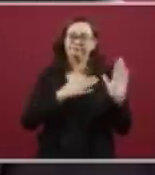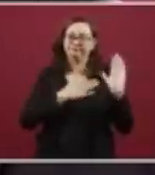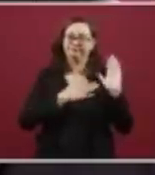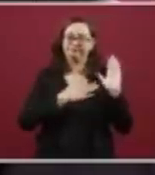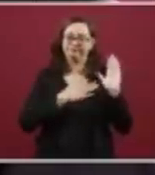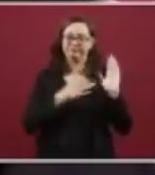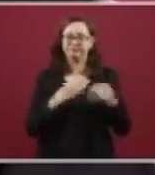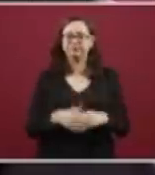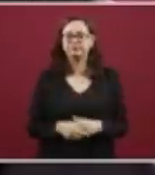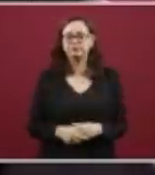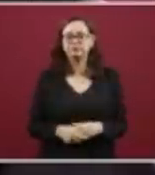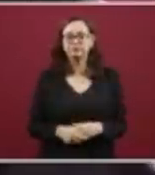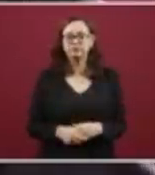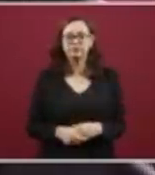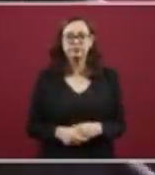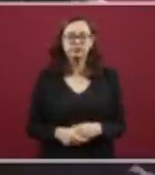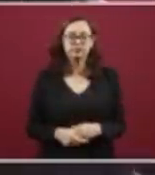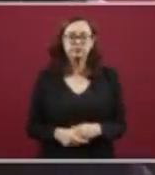Aquí tengo